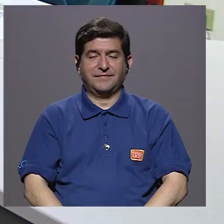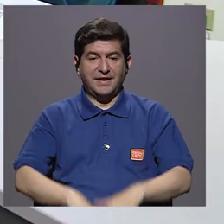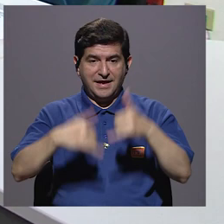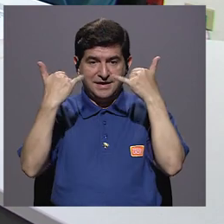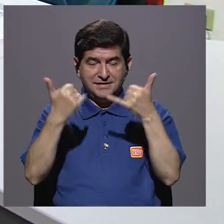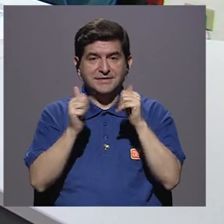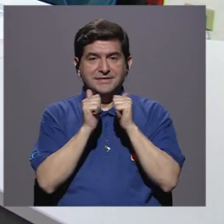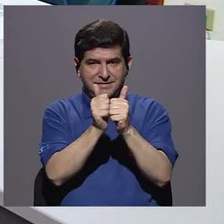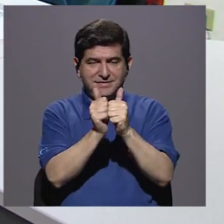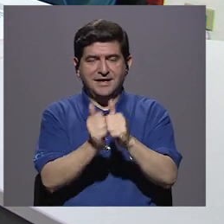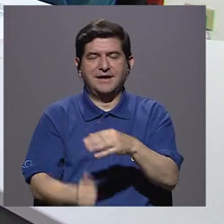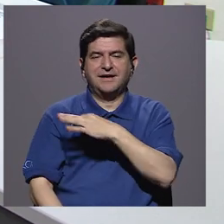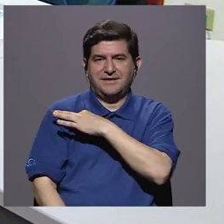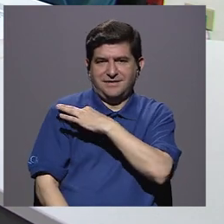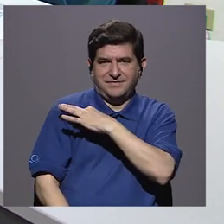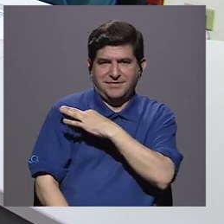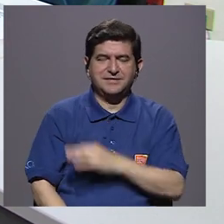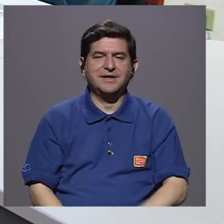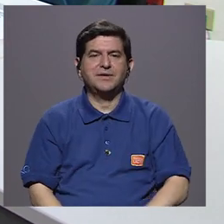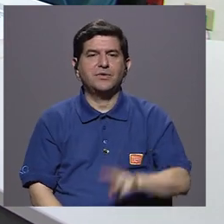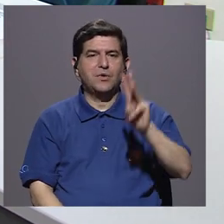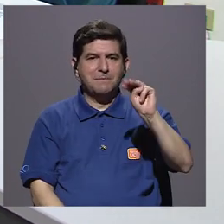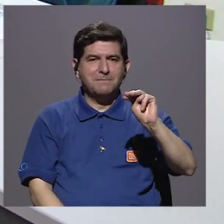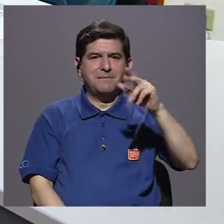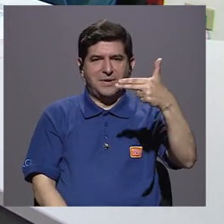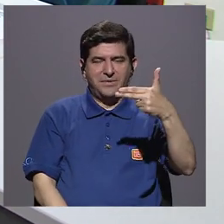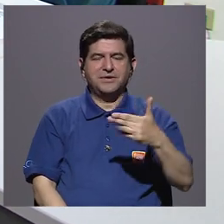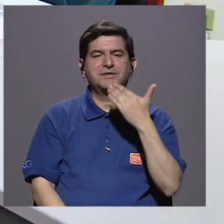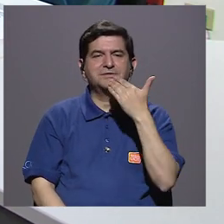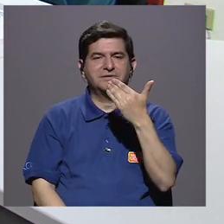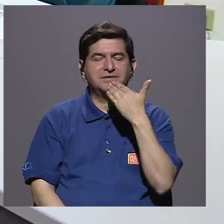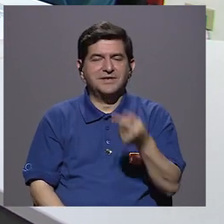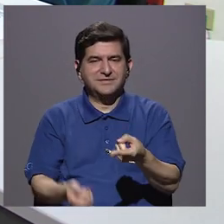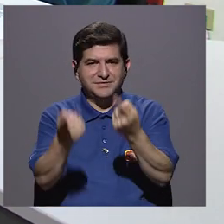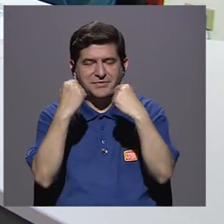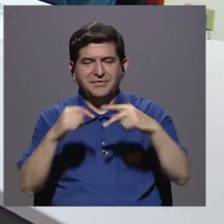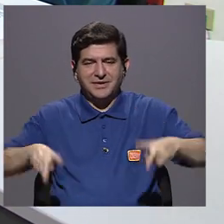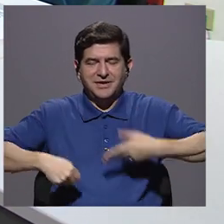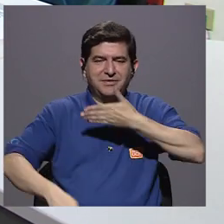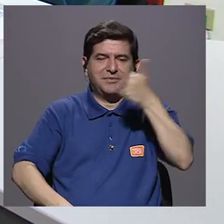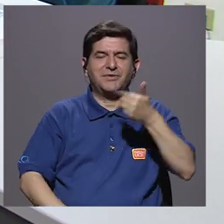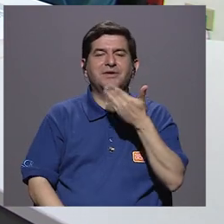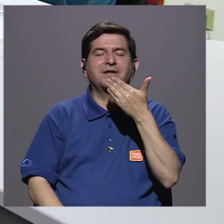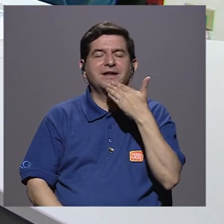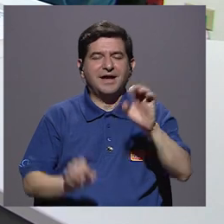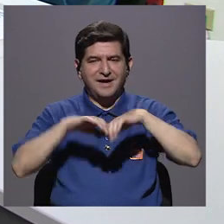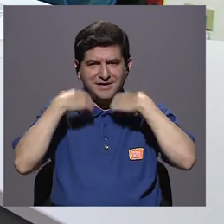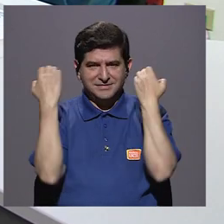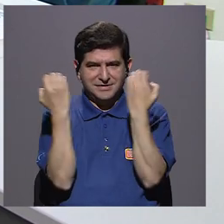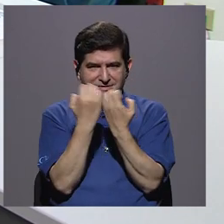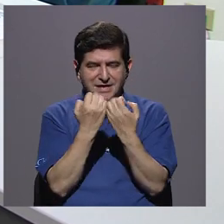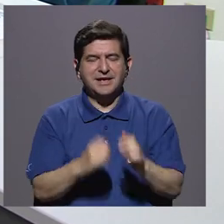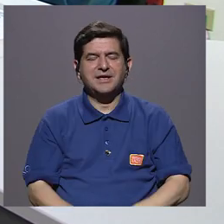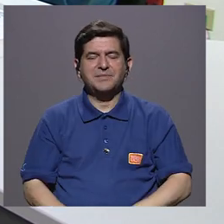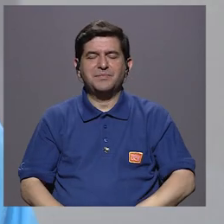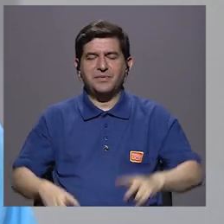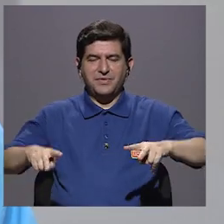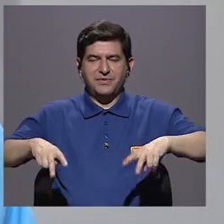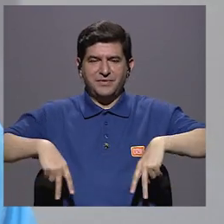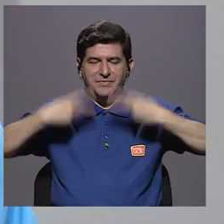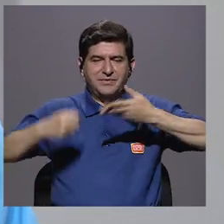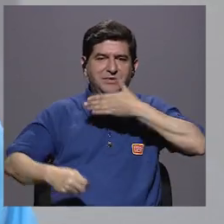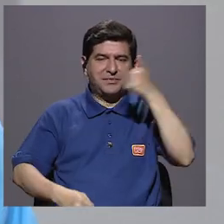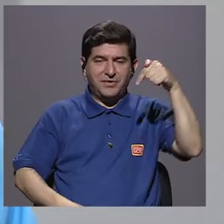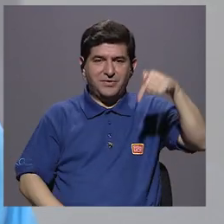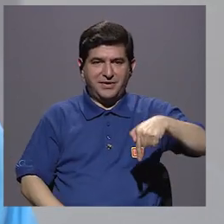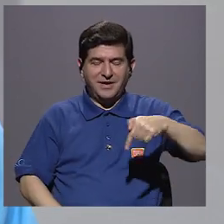Ya estamos en compañía de nuestro invitado, el señor Mauricio Chacón. Gracias por estar en Vivir Mejor. Gracias al equipo de Vivir Mejor de la UCR. Bienvenidos